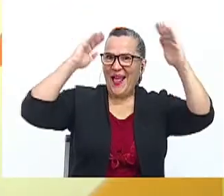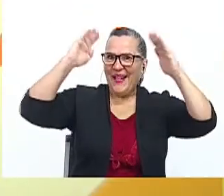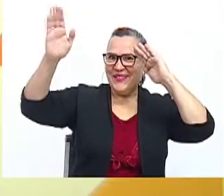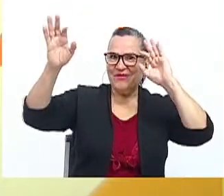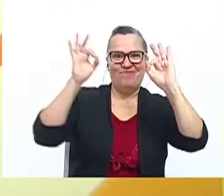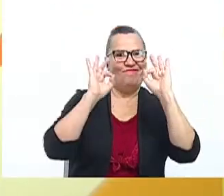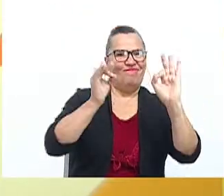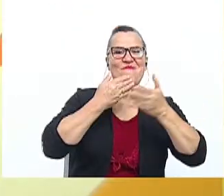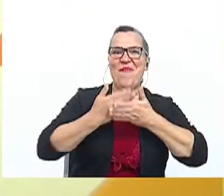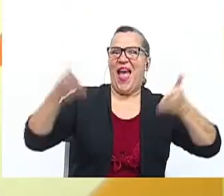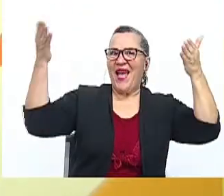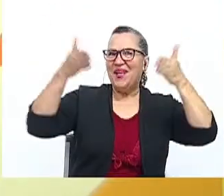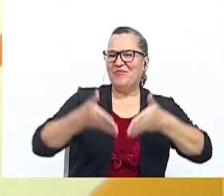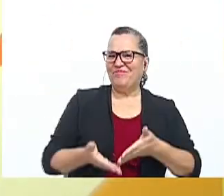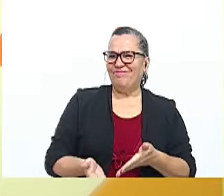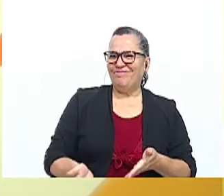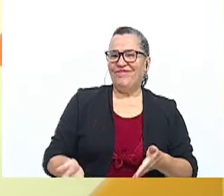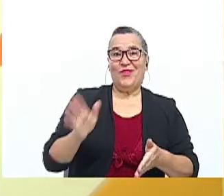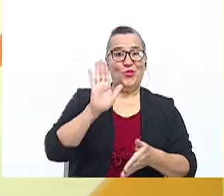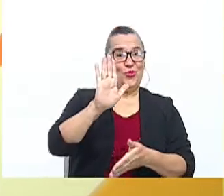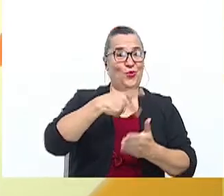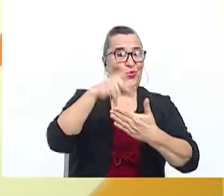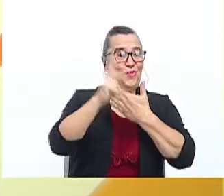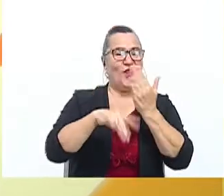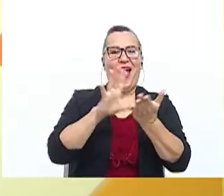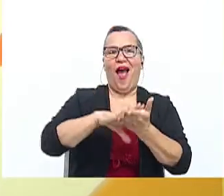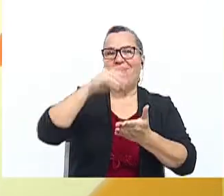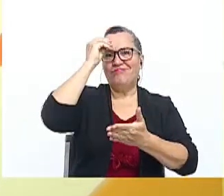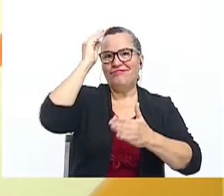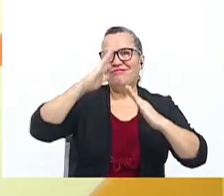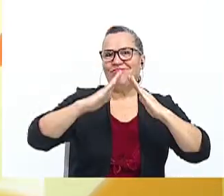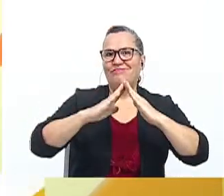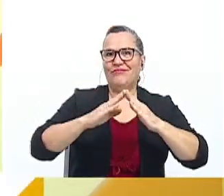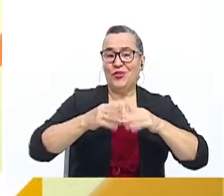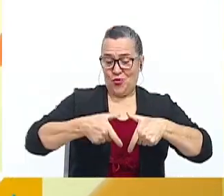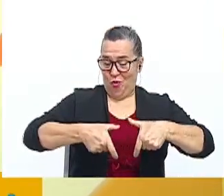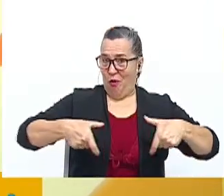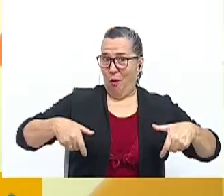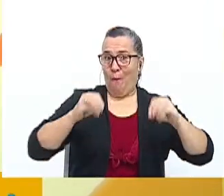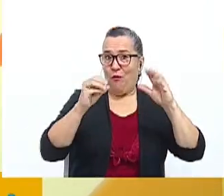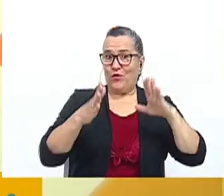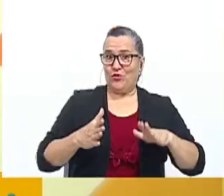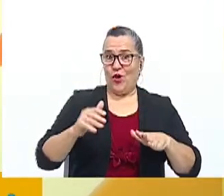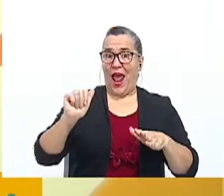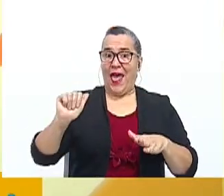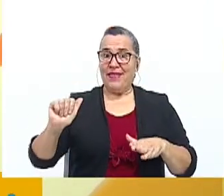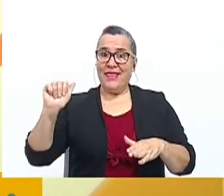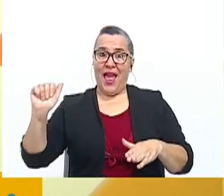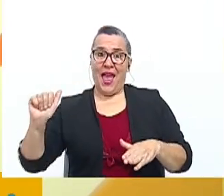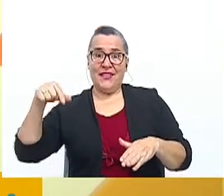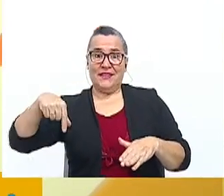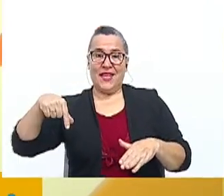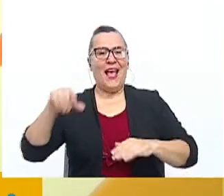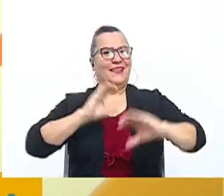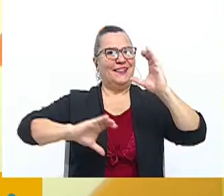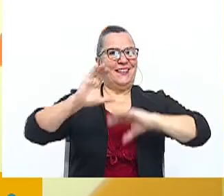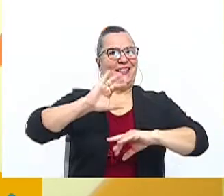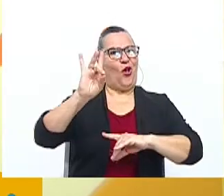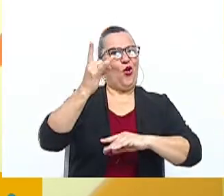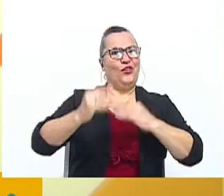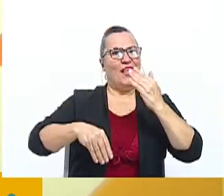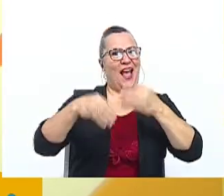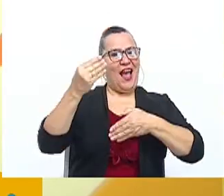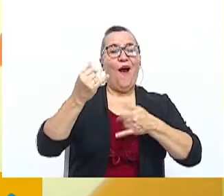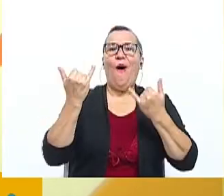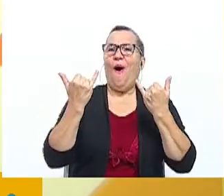Hola, bienvenidos nuevamente a su programa Aprendo en Casa. Soy la profesora Andrea Arias Quesada de Ciencias de octavo año y